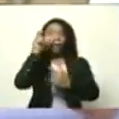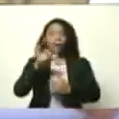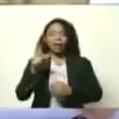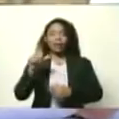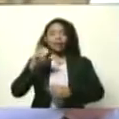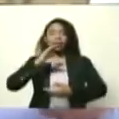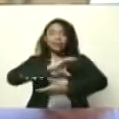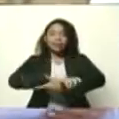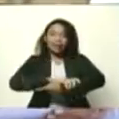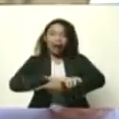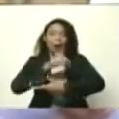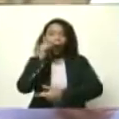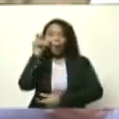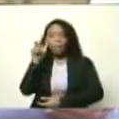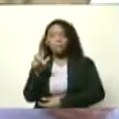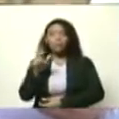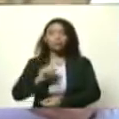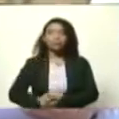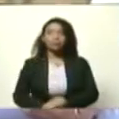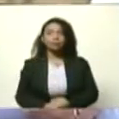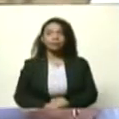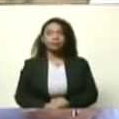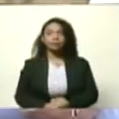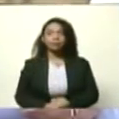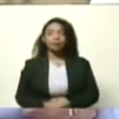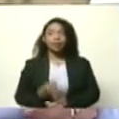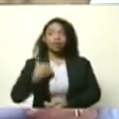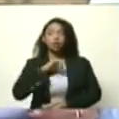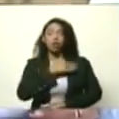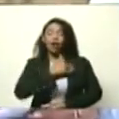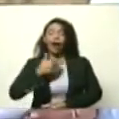CENIAT, José David Cabello, y queríamos